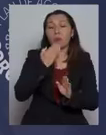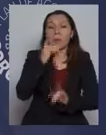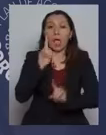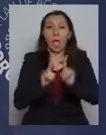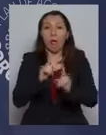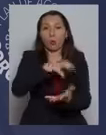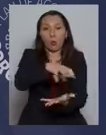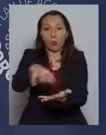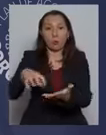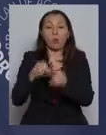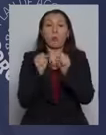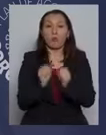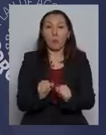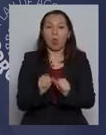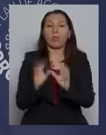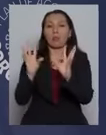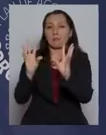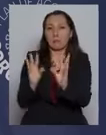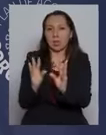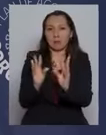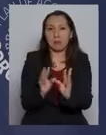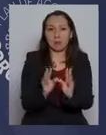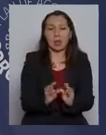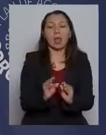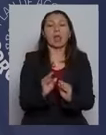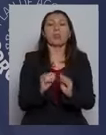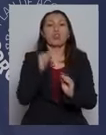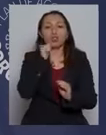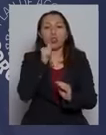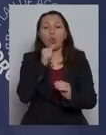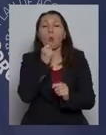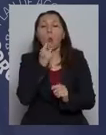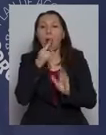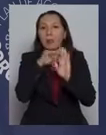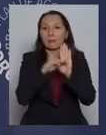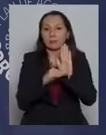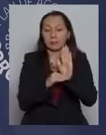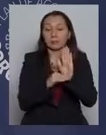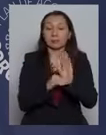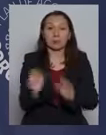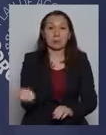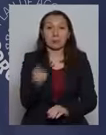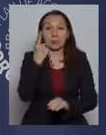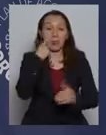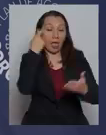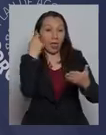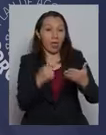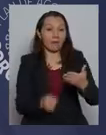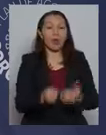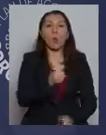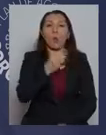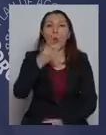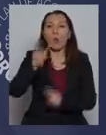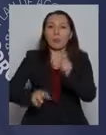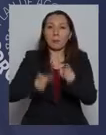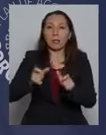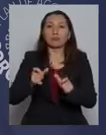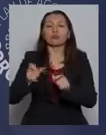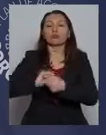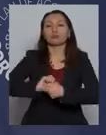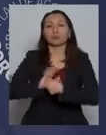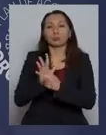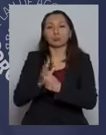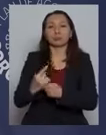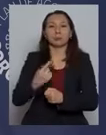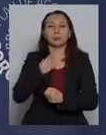aquellas comunas que podemos ir disminuyendo las medidas diariamente? Lo primero que se evalúa es el número de personas contagiadas